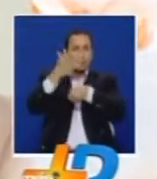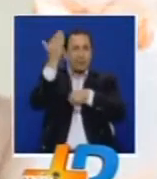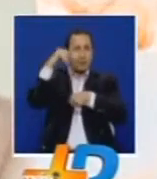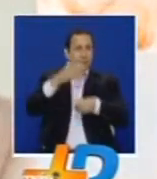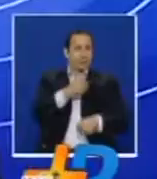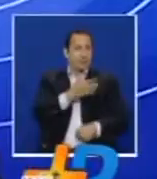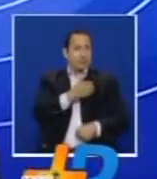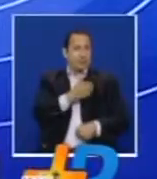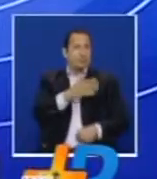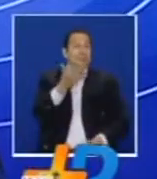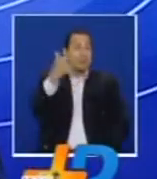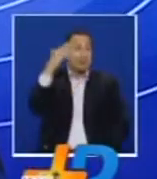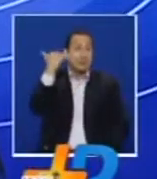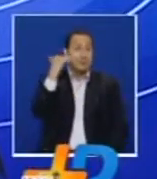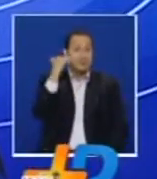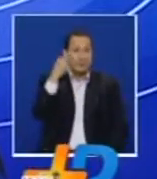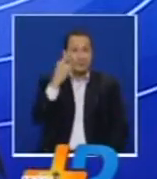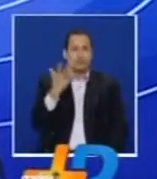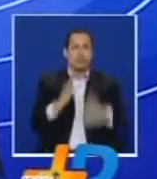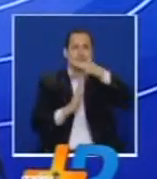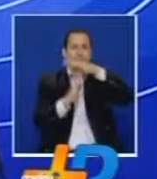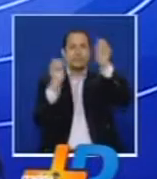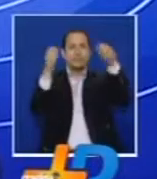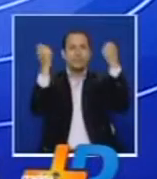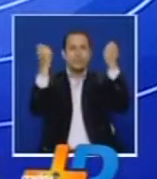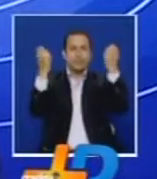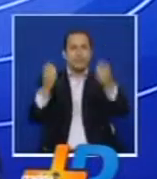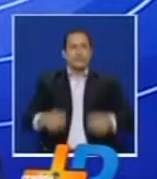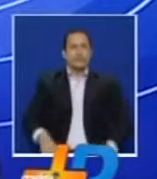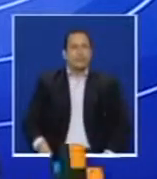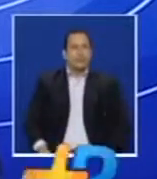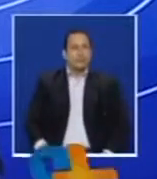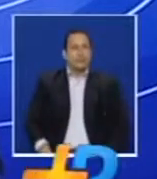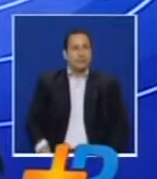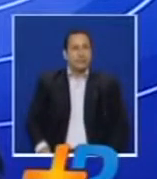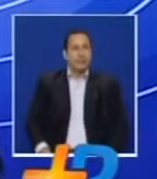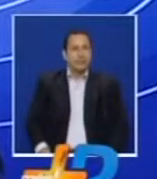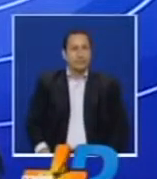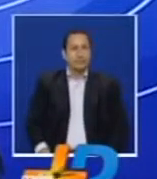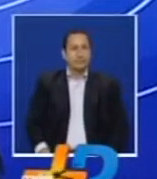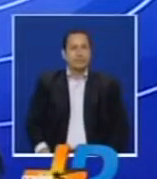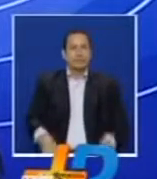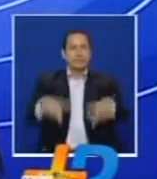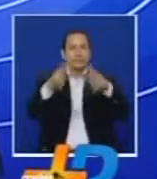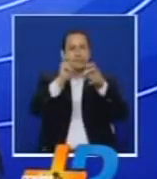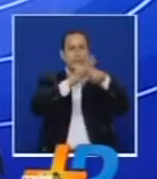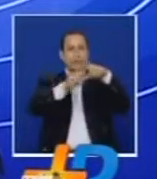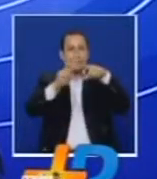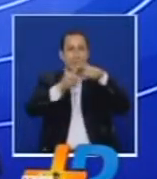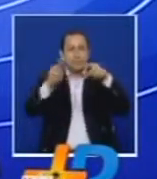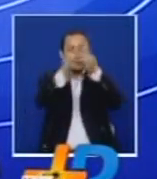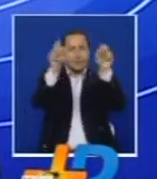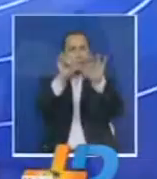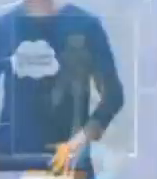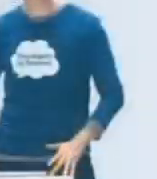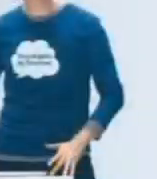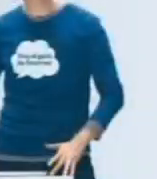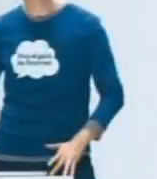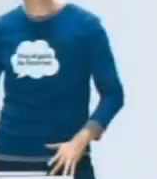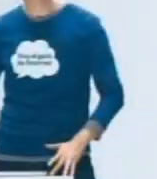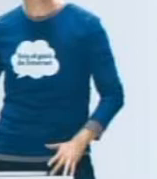país. Y la siguiente es una mención comercial. ¿Conocen las nuevas velocidades de internet fijo Movistar en planes